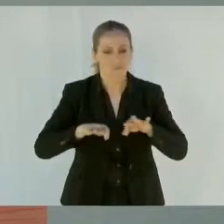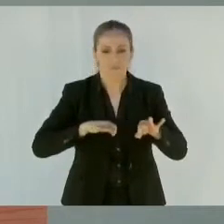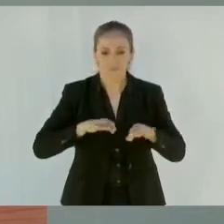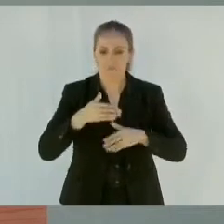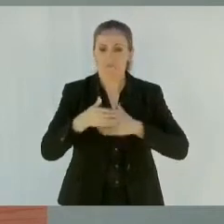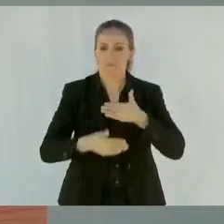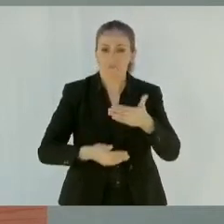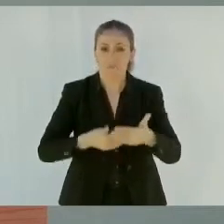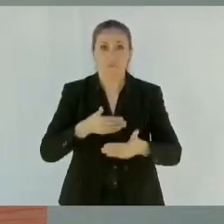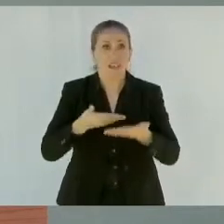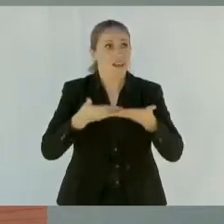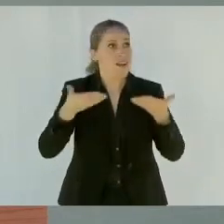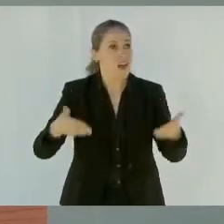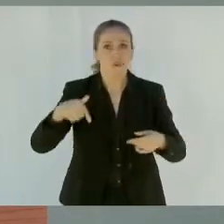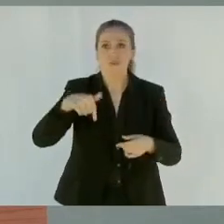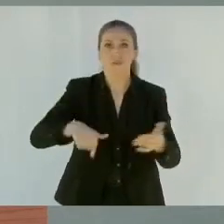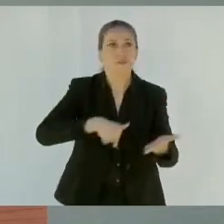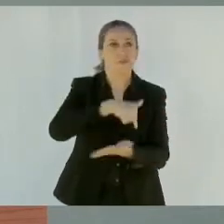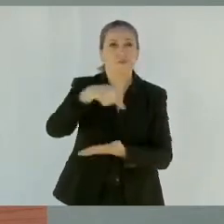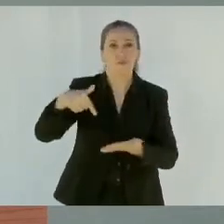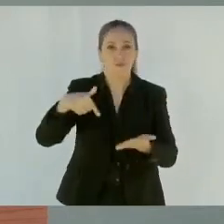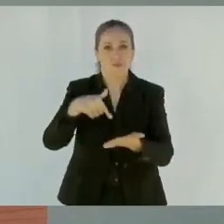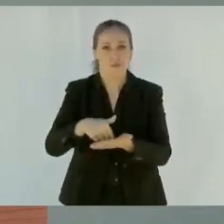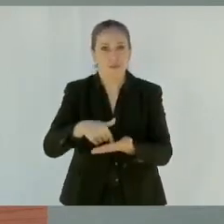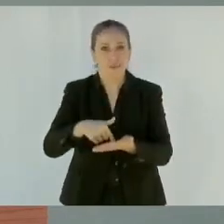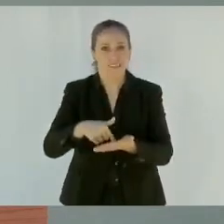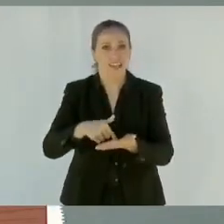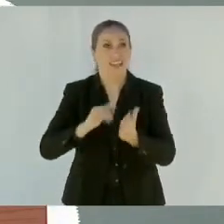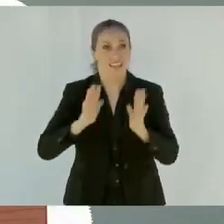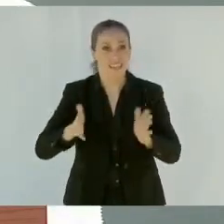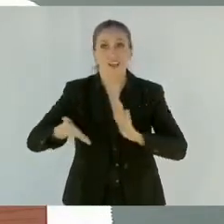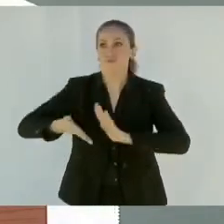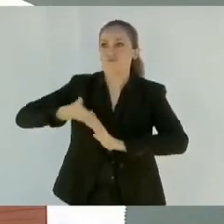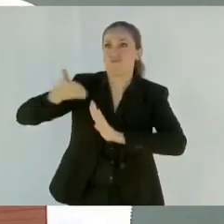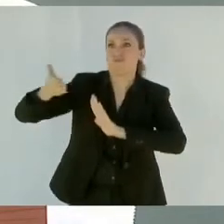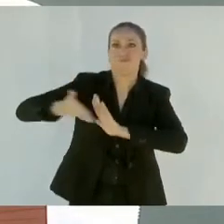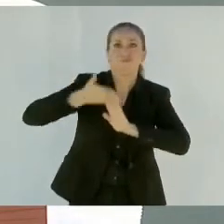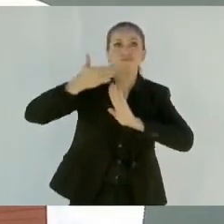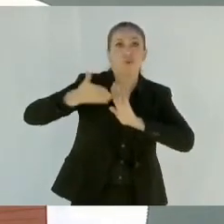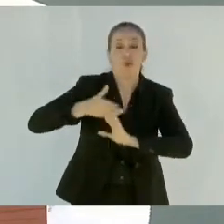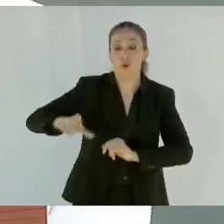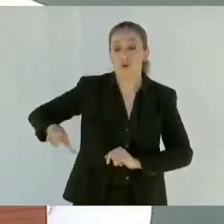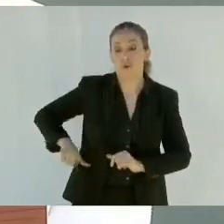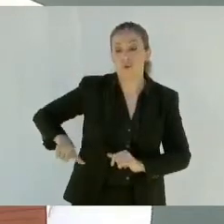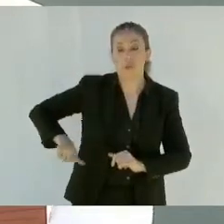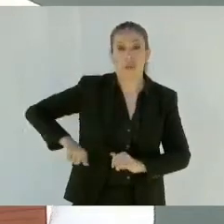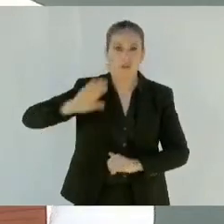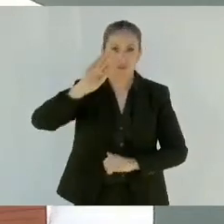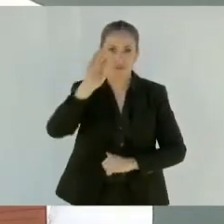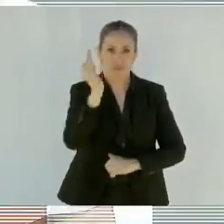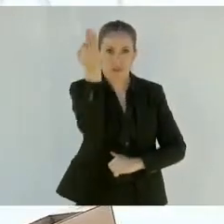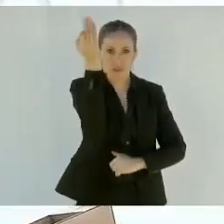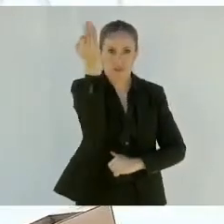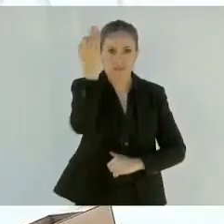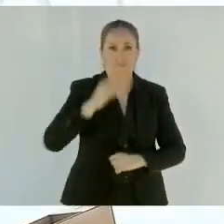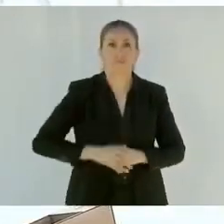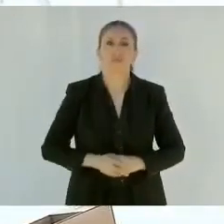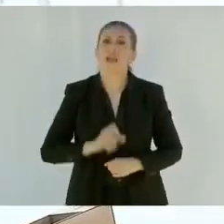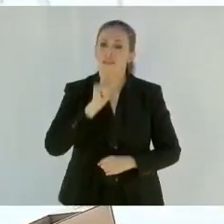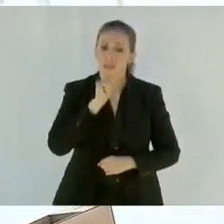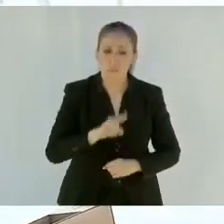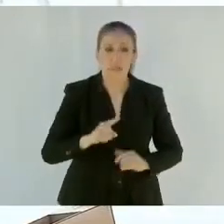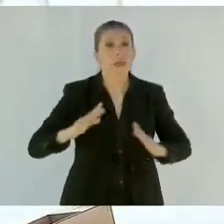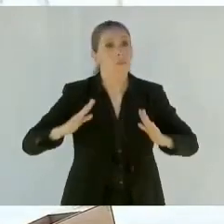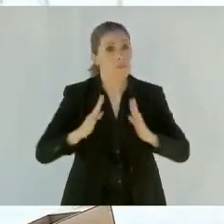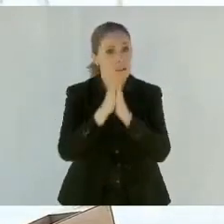Este cuartel lo construye el gobierno federal, pero participa el gobierno del